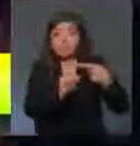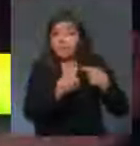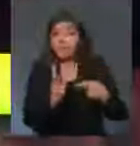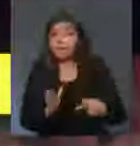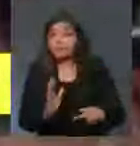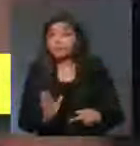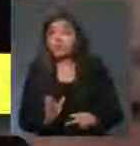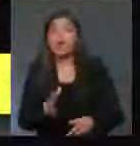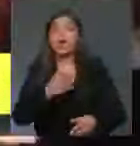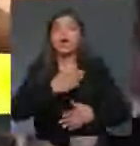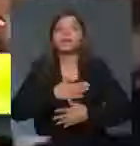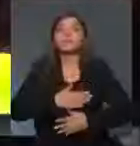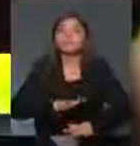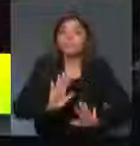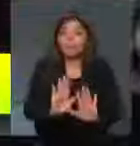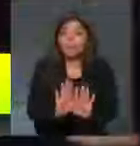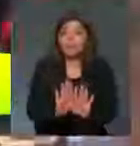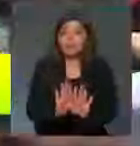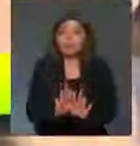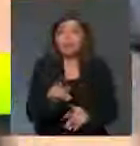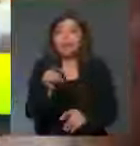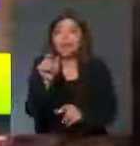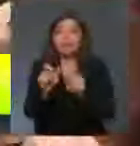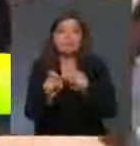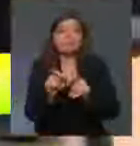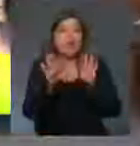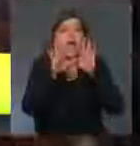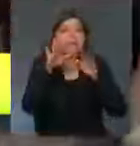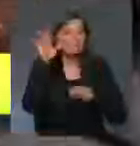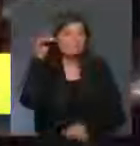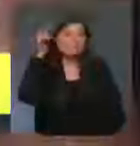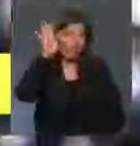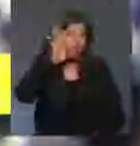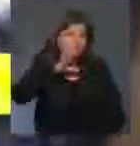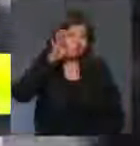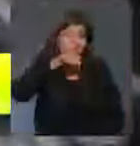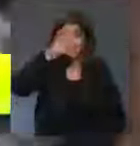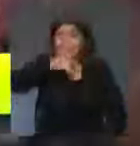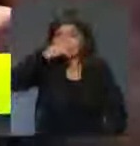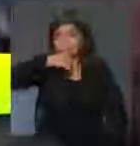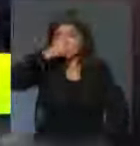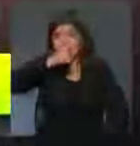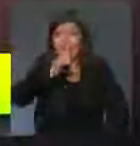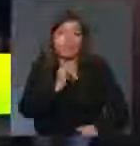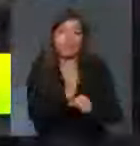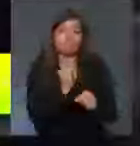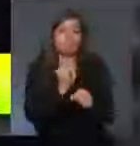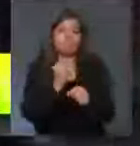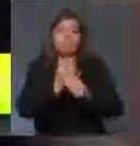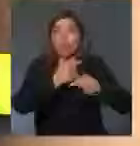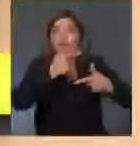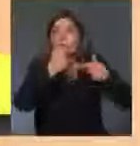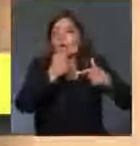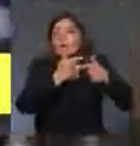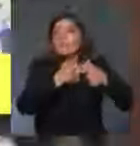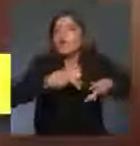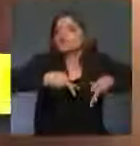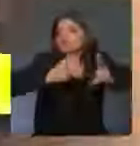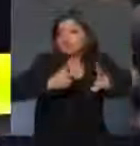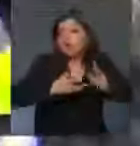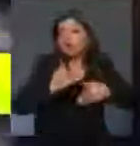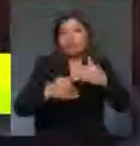permitir que los que han manchado todas las instituciones de este país sigan participando de la democracia. Un